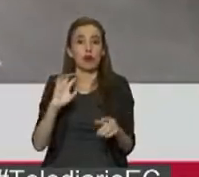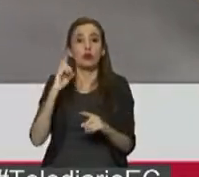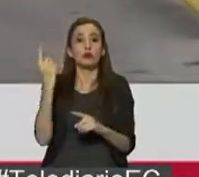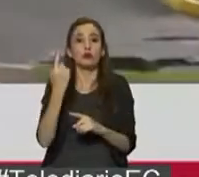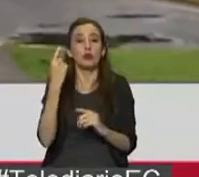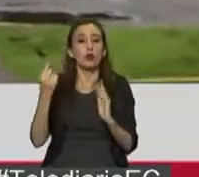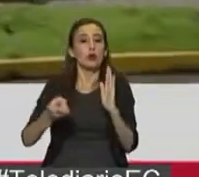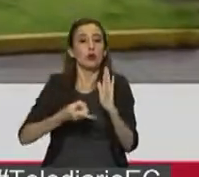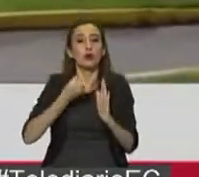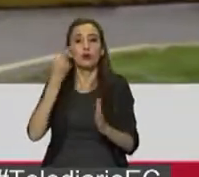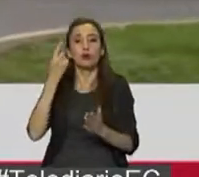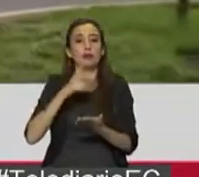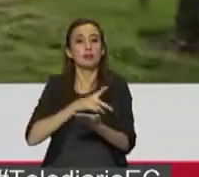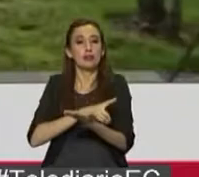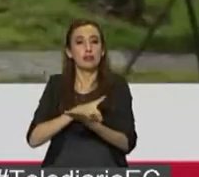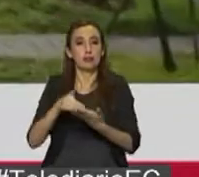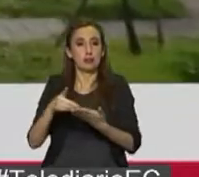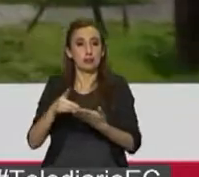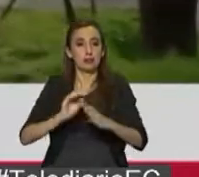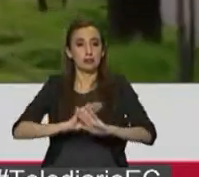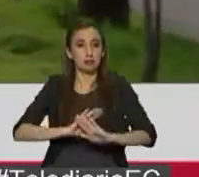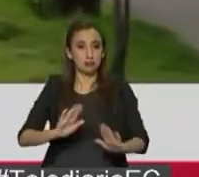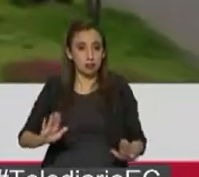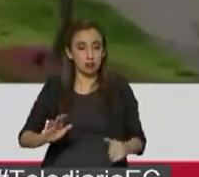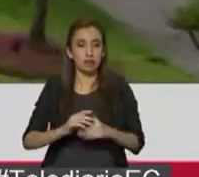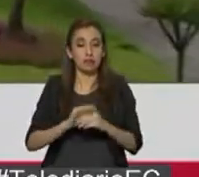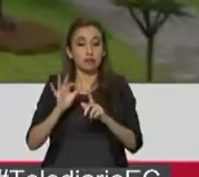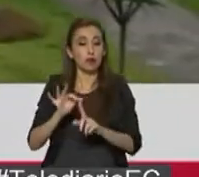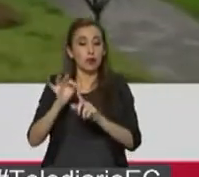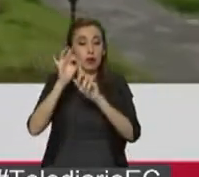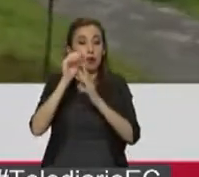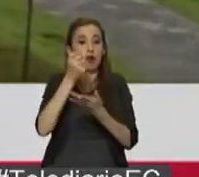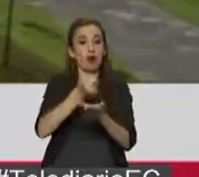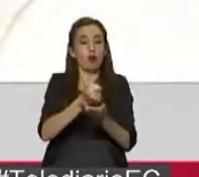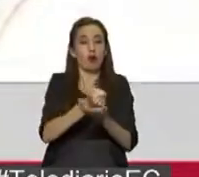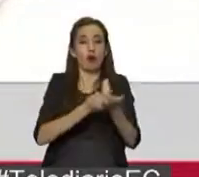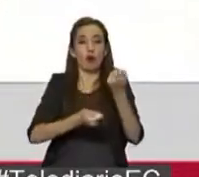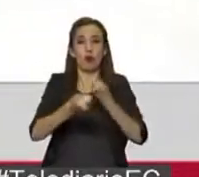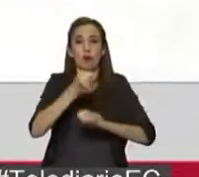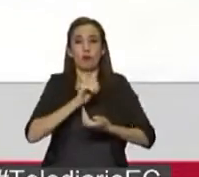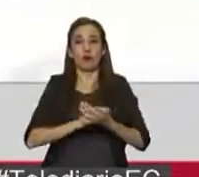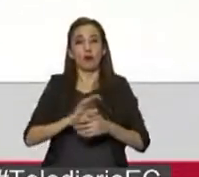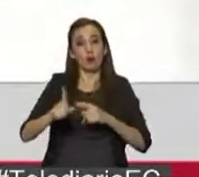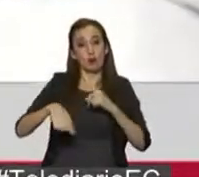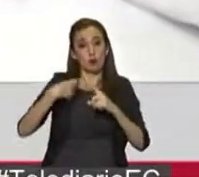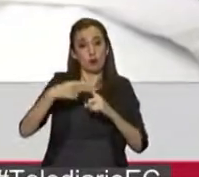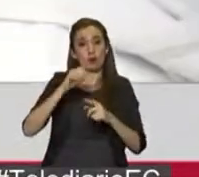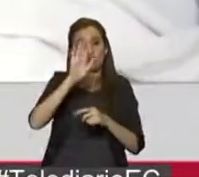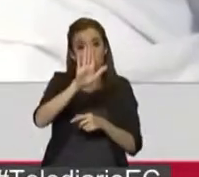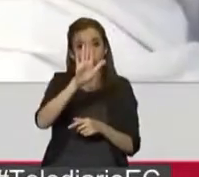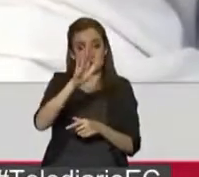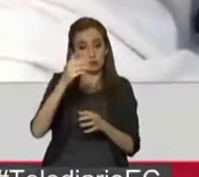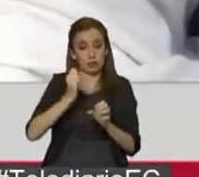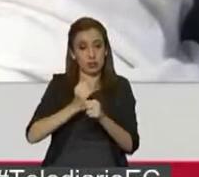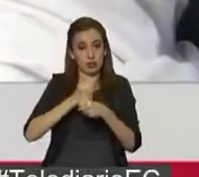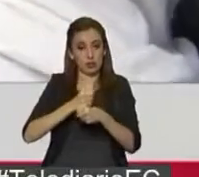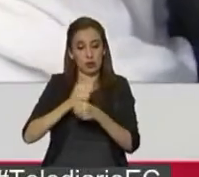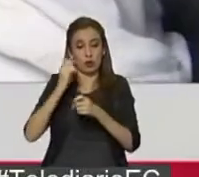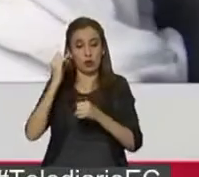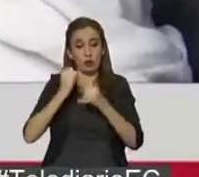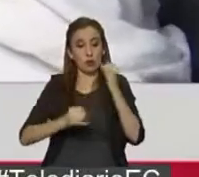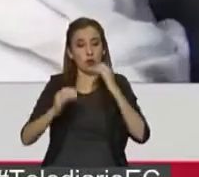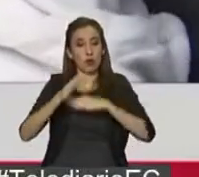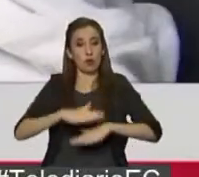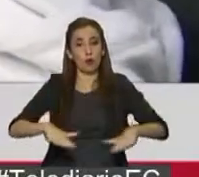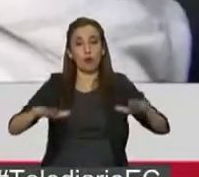una sola vez por semana, principalmente para comprar alimentos. Cuando lo haga, tanto al iniciar como al culminar su uso, no